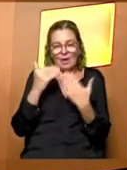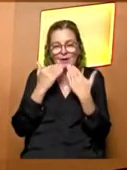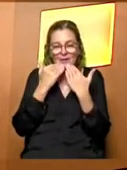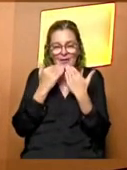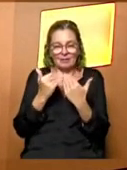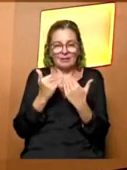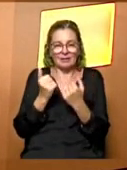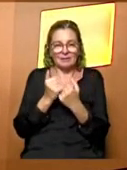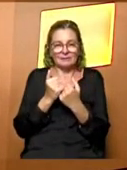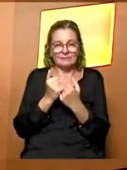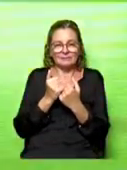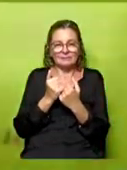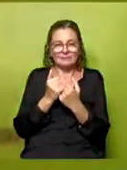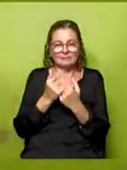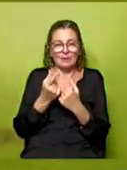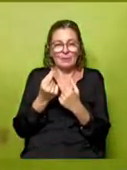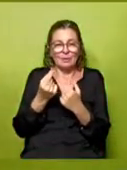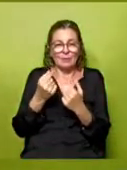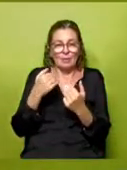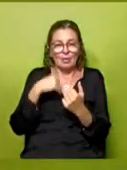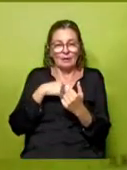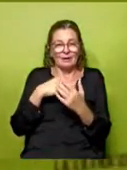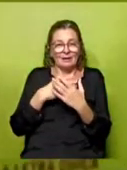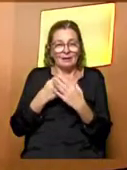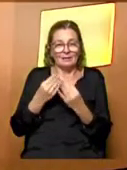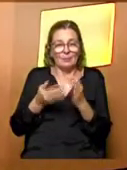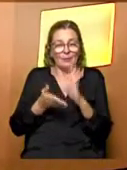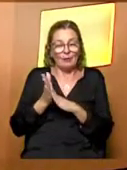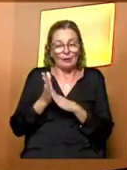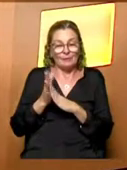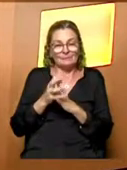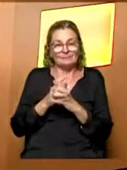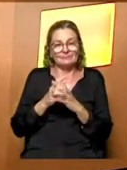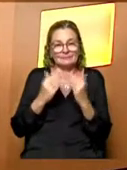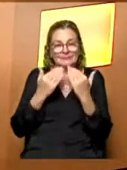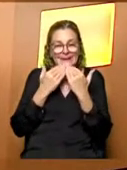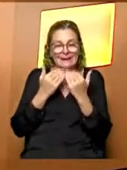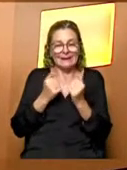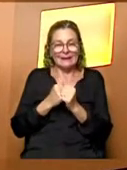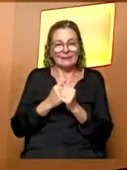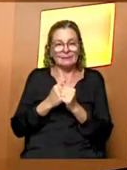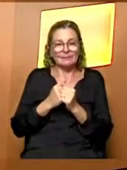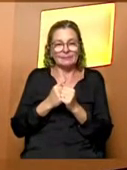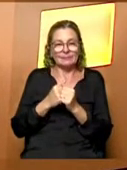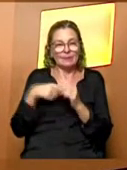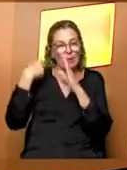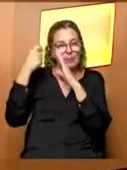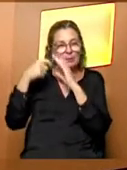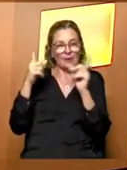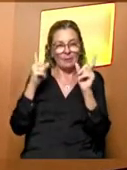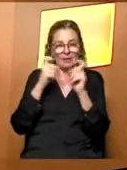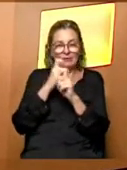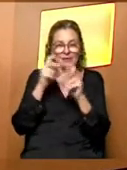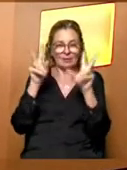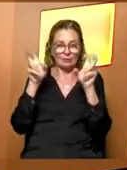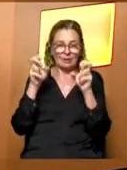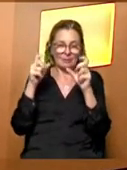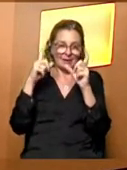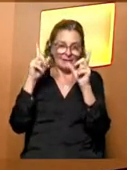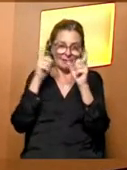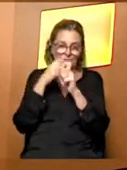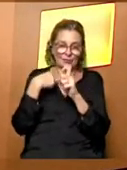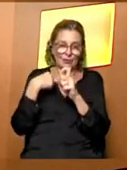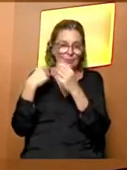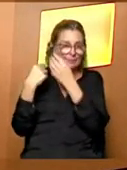y súper dolida me voy. Karina, gracias. Álvaro. Bueno, un programa difícil, ¿no? Un tema difícil y yo me siento